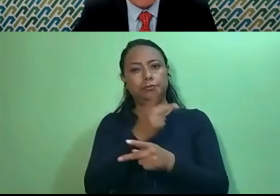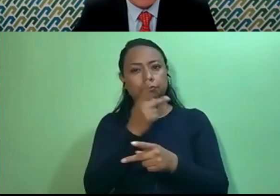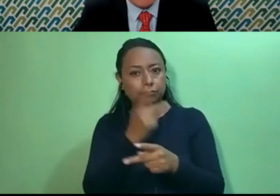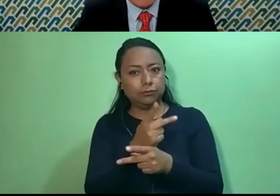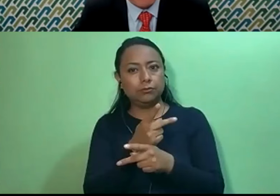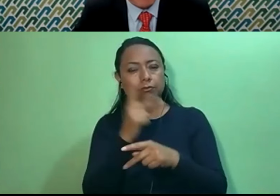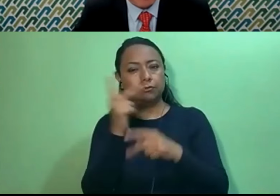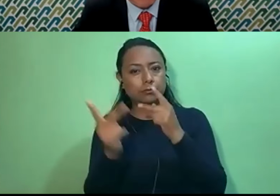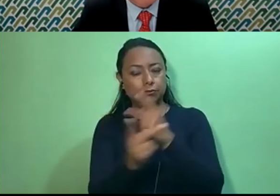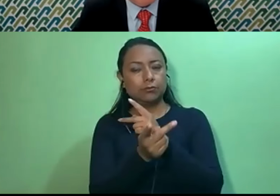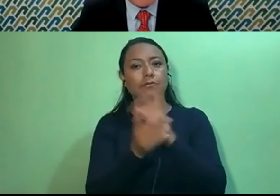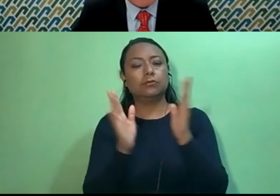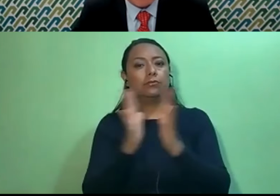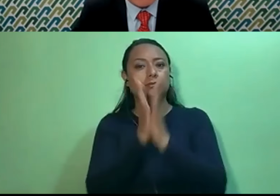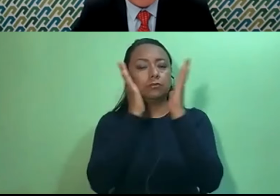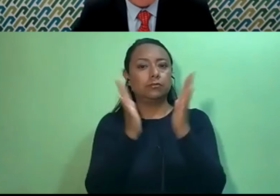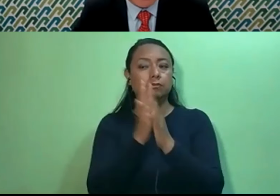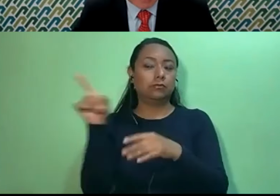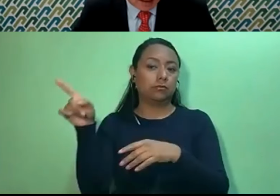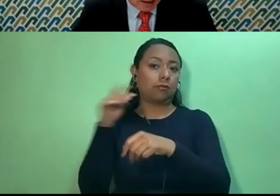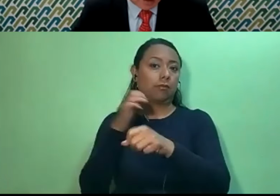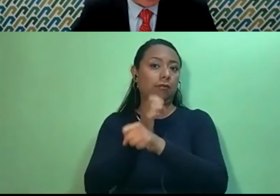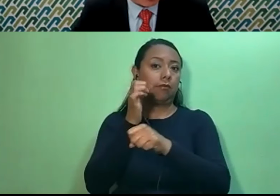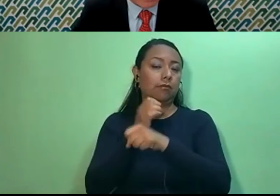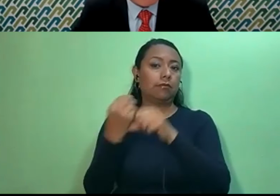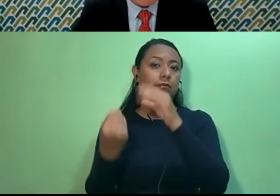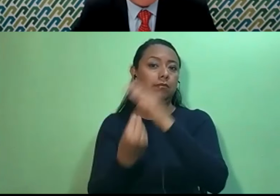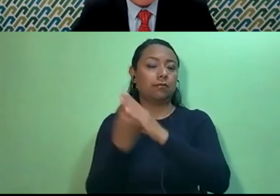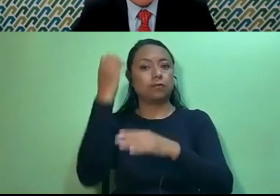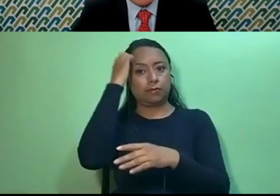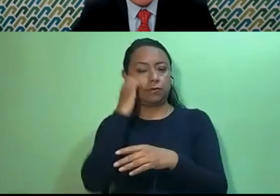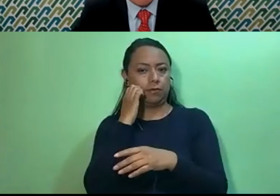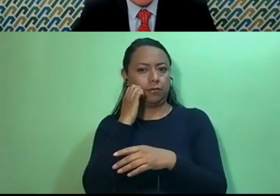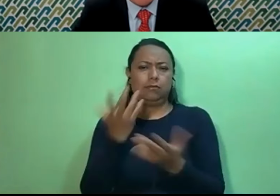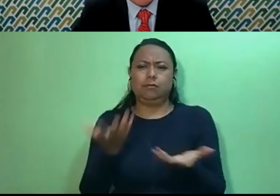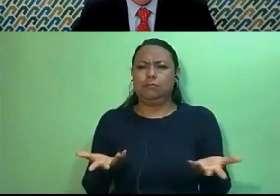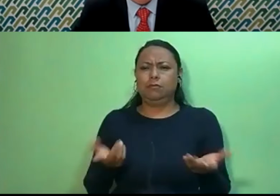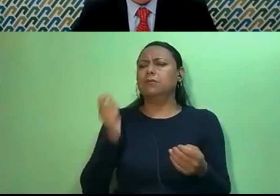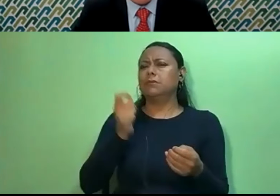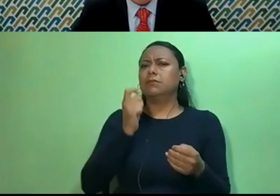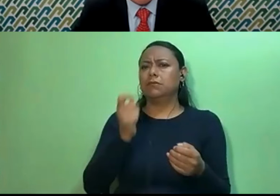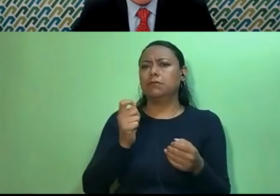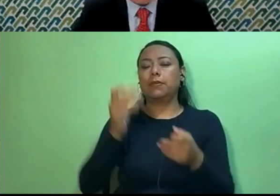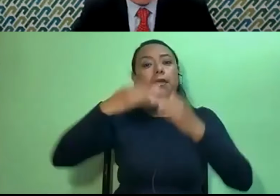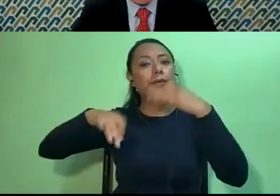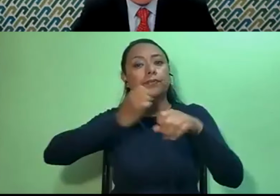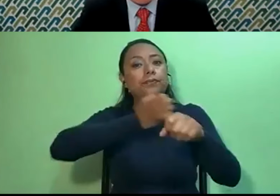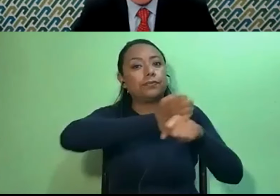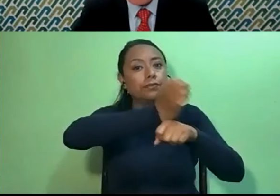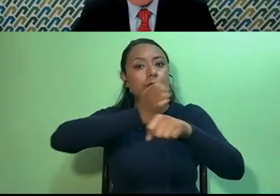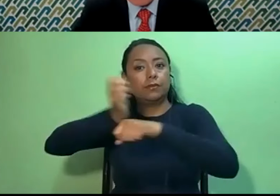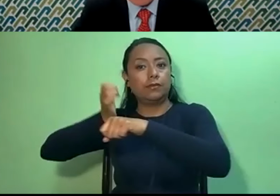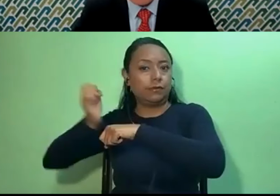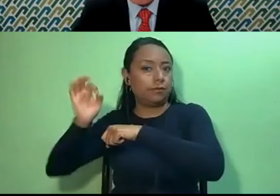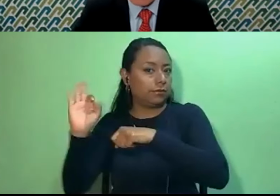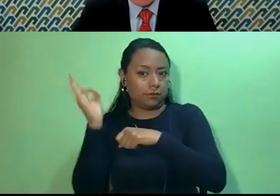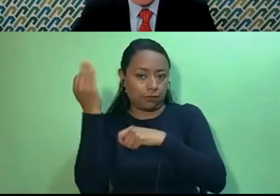estado de Nuevo León. Esto significa que todas las entidades federativas tenemos que